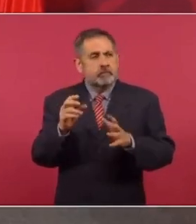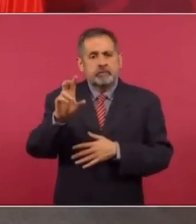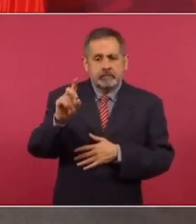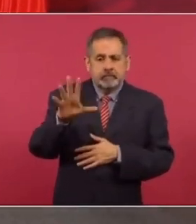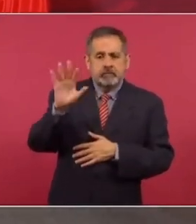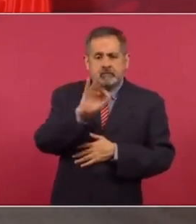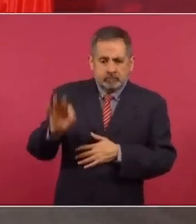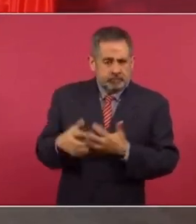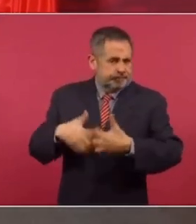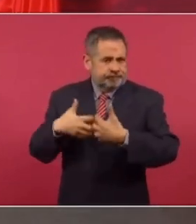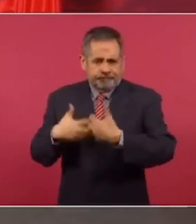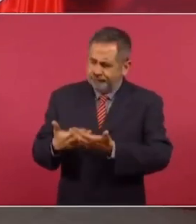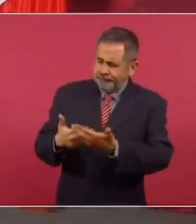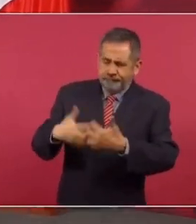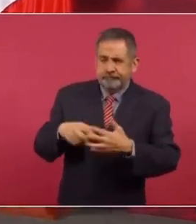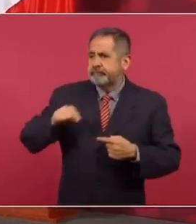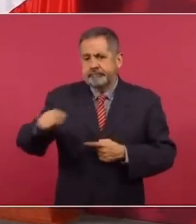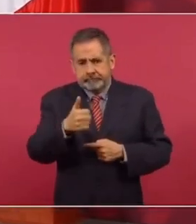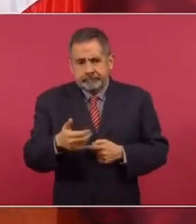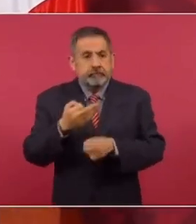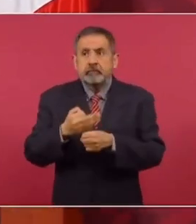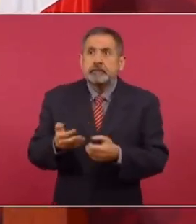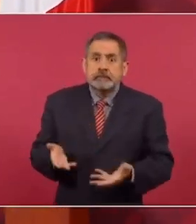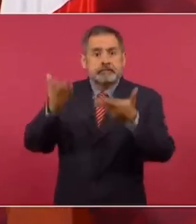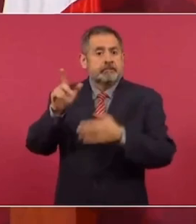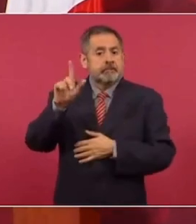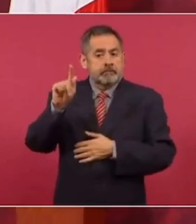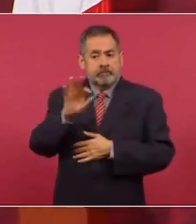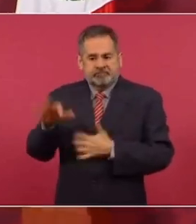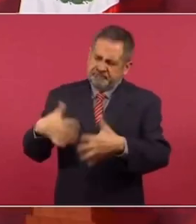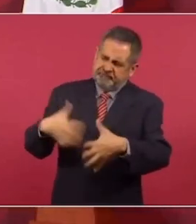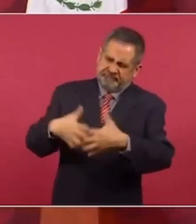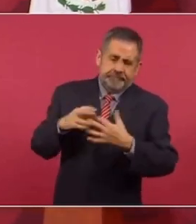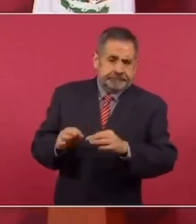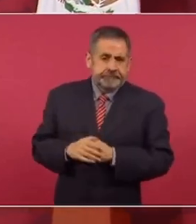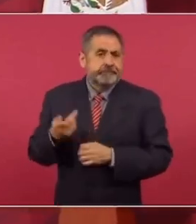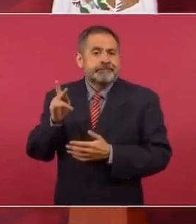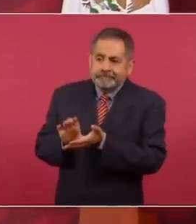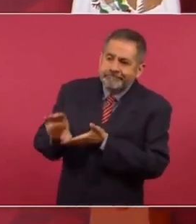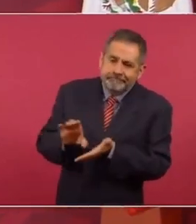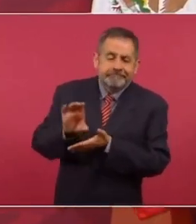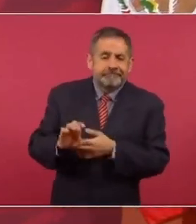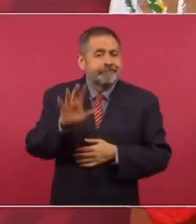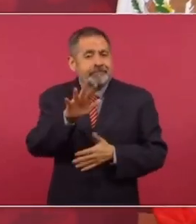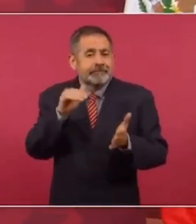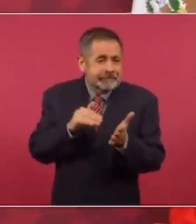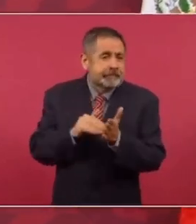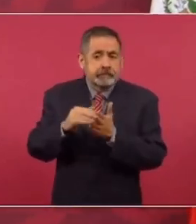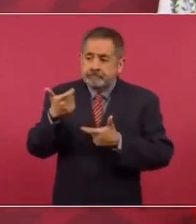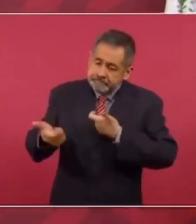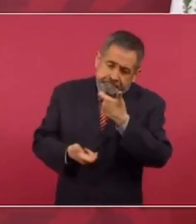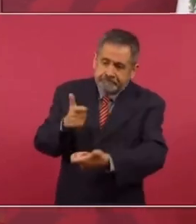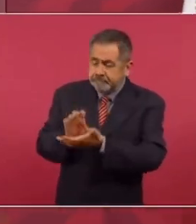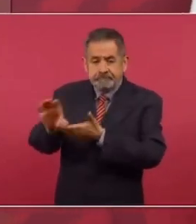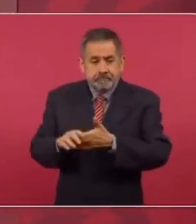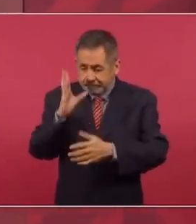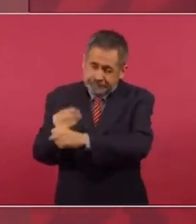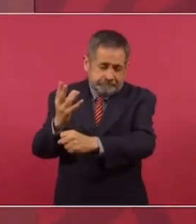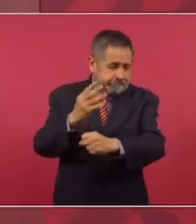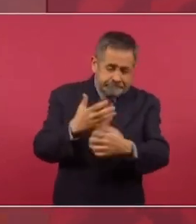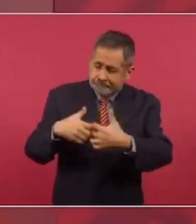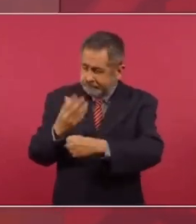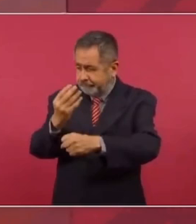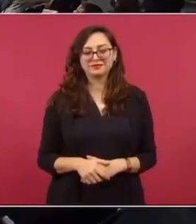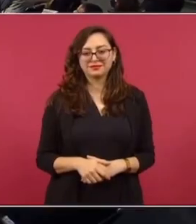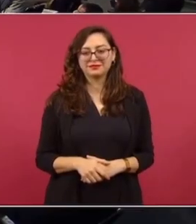de capacidad productiva de las refinerías, ahora las elevamos a 70. Pero ya hemos invertido 50.000 millones de pesos en la rehabilitación